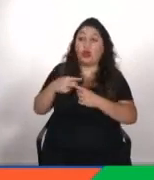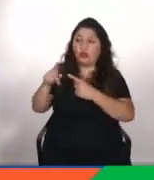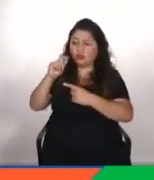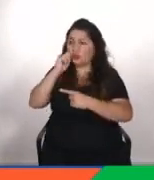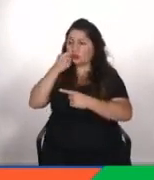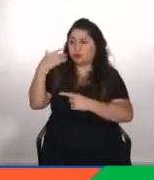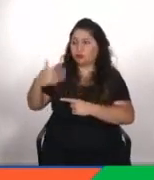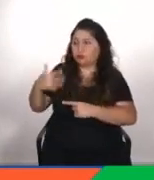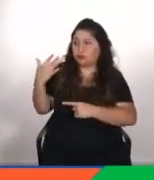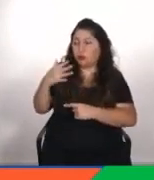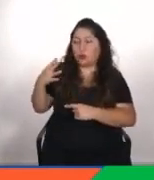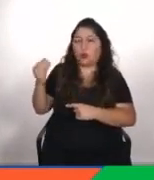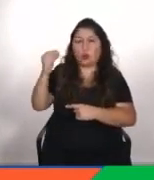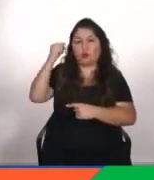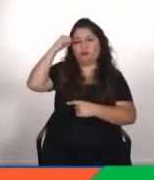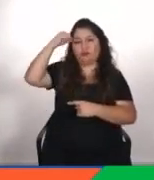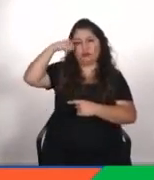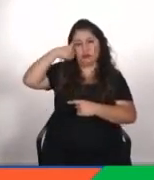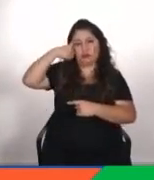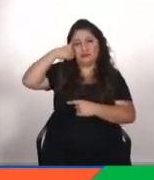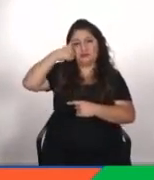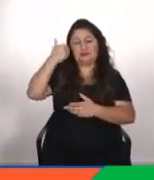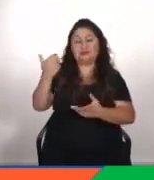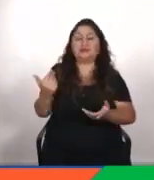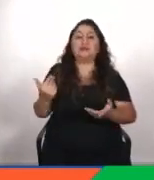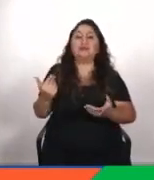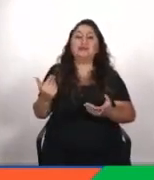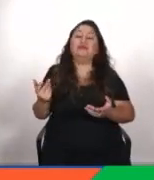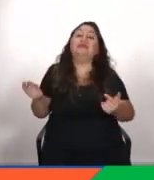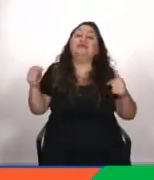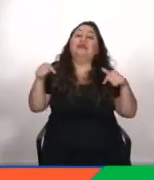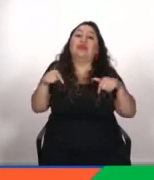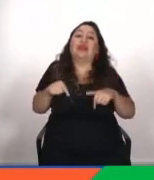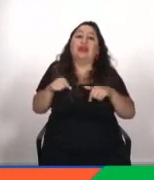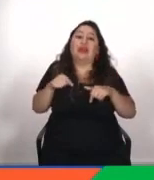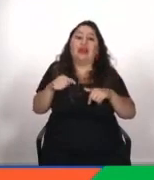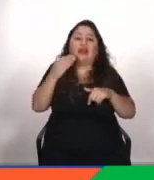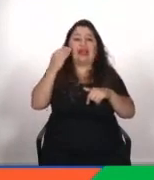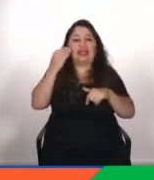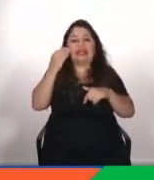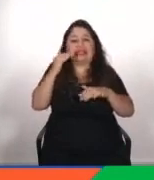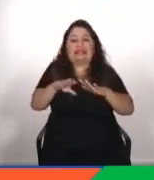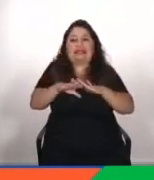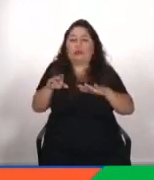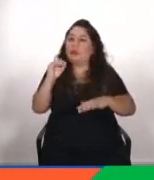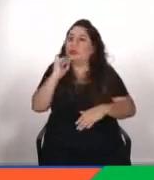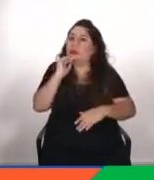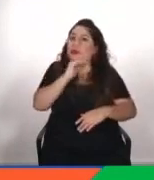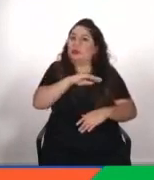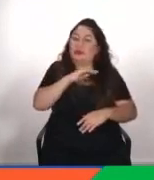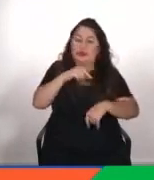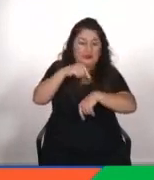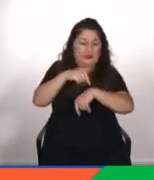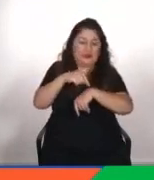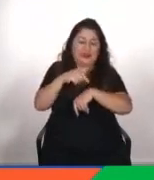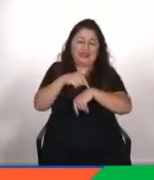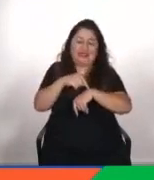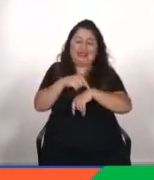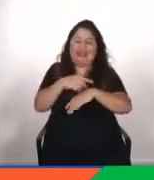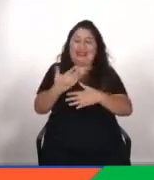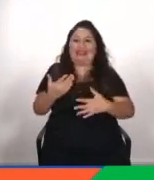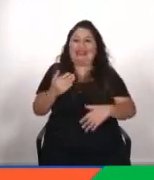Y ahora ya vamos terminando un poco la entrevista. Se ha pasado volando, increíble. Sí, la